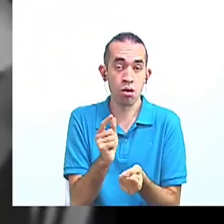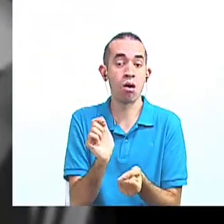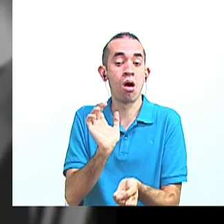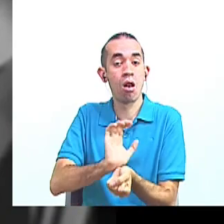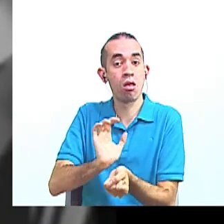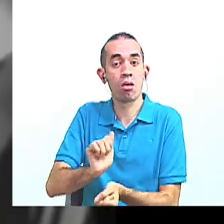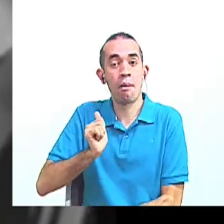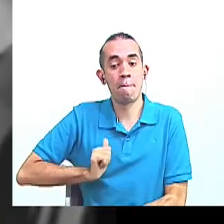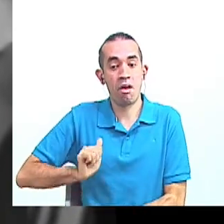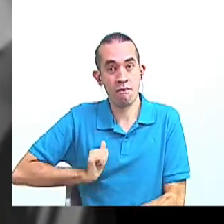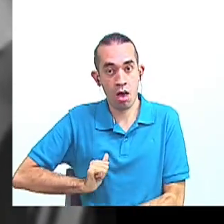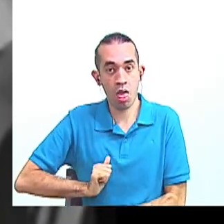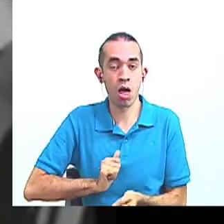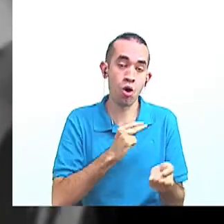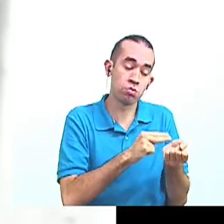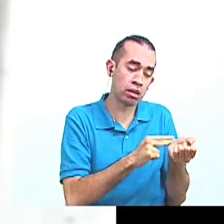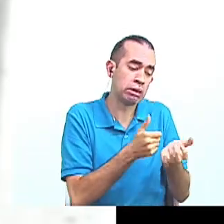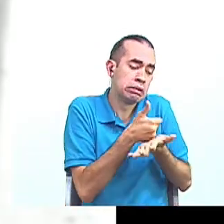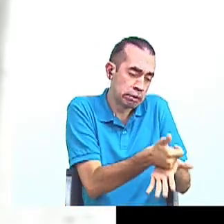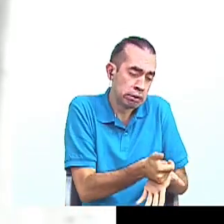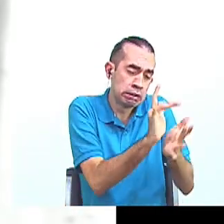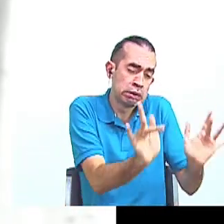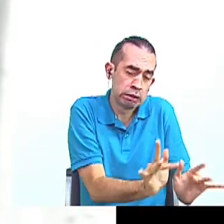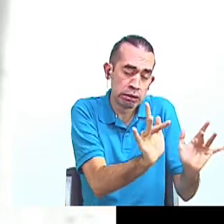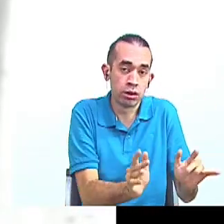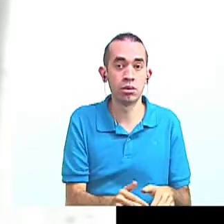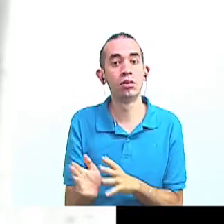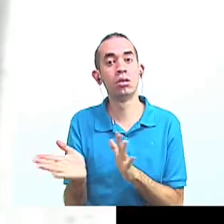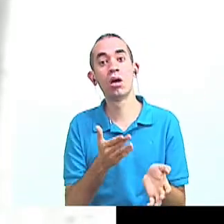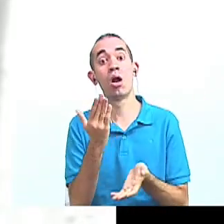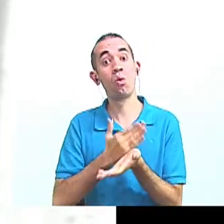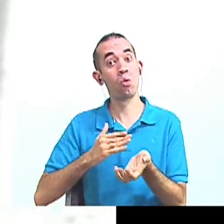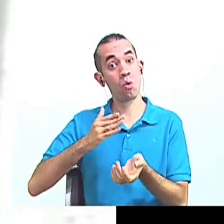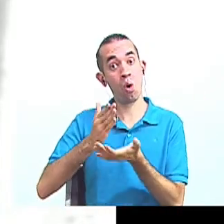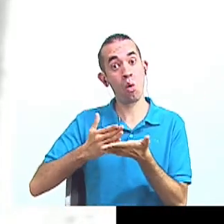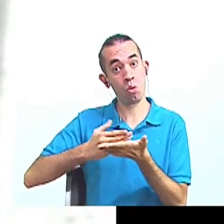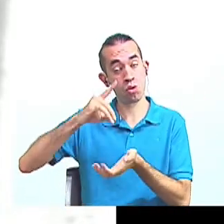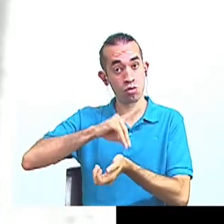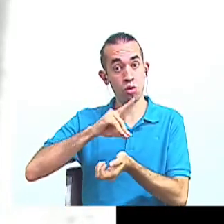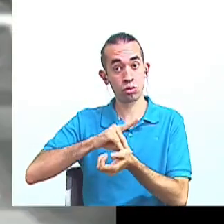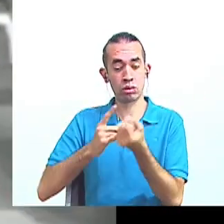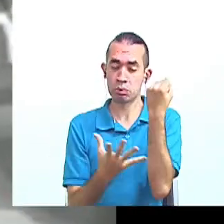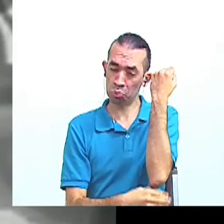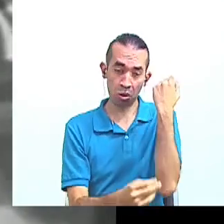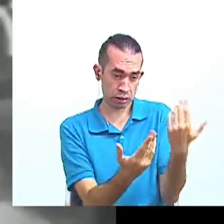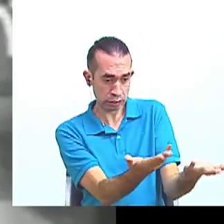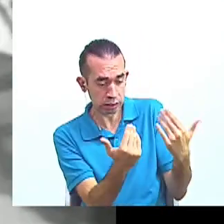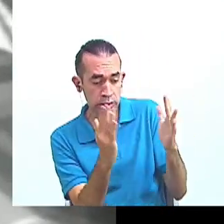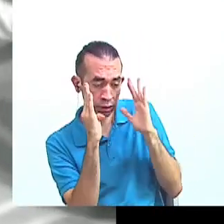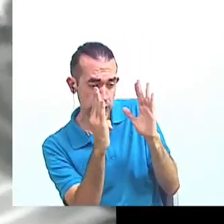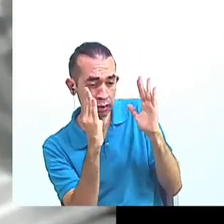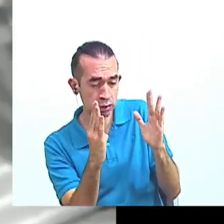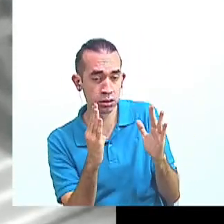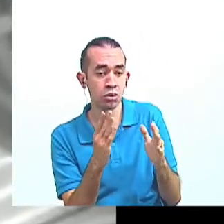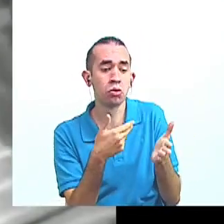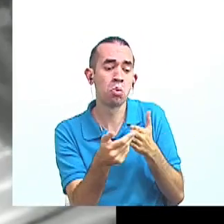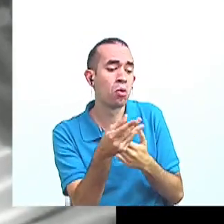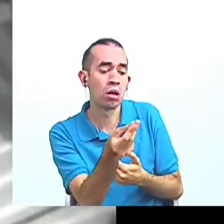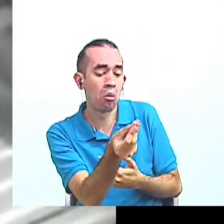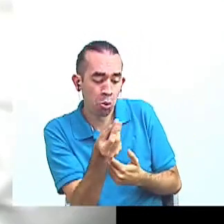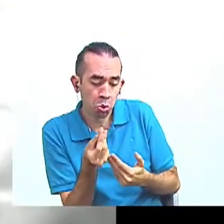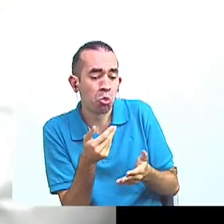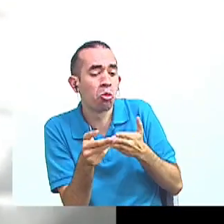privadas y hospitales de caridad. Algunos médicos atendían a los desposeídos, aceptaban lo que pudieran